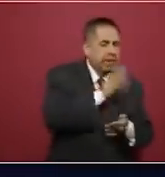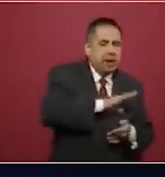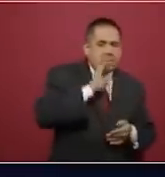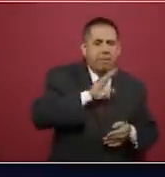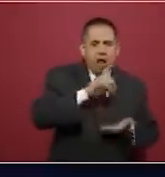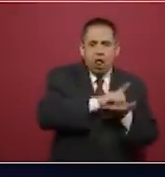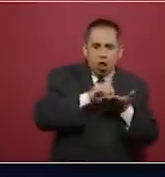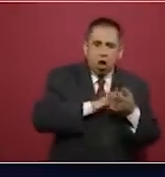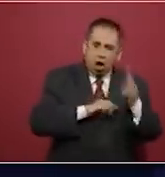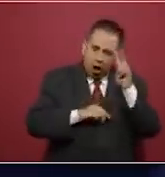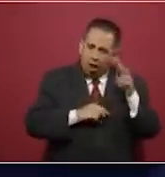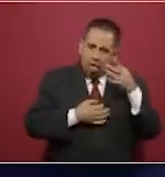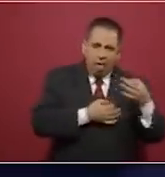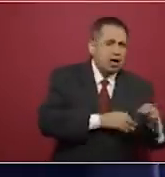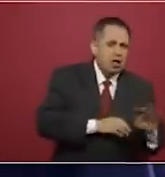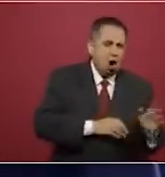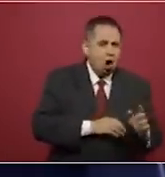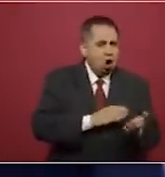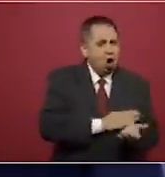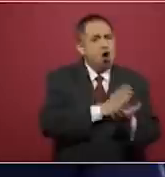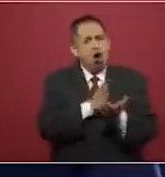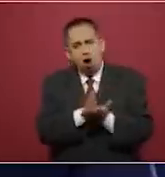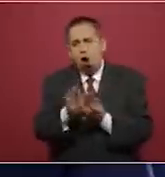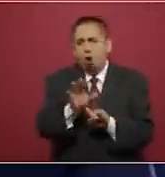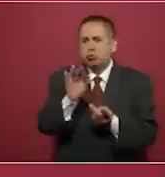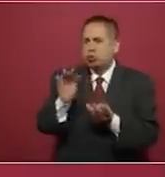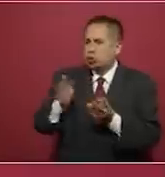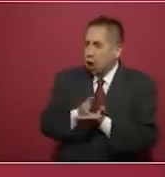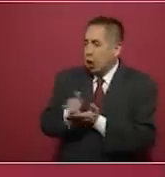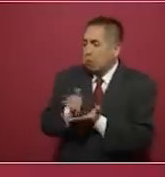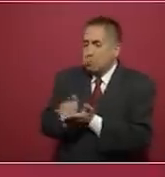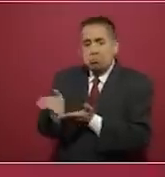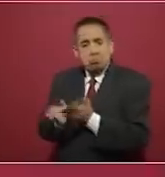el de la drogadicción y advertirles